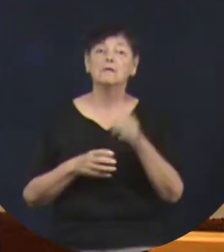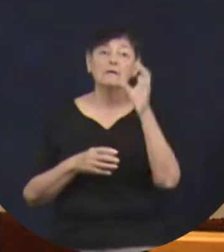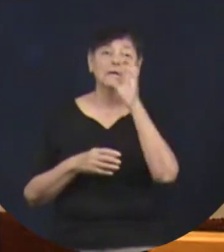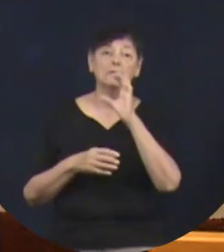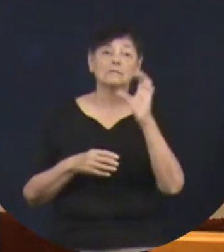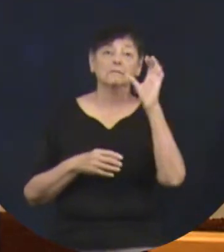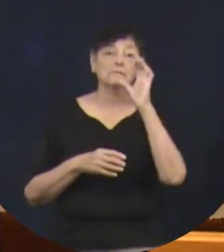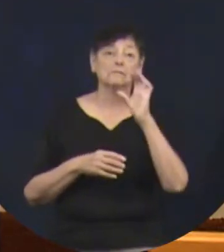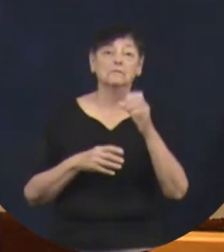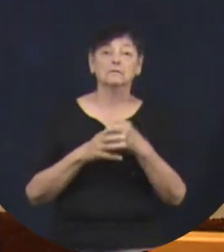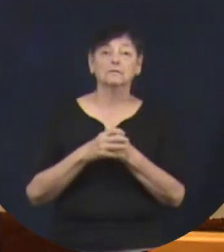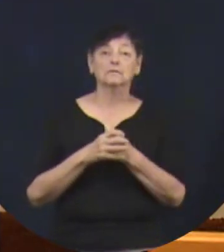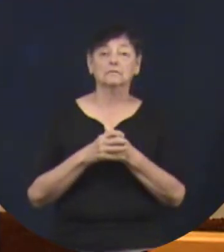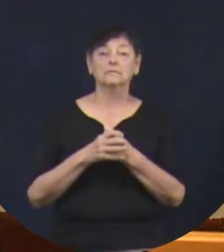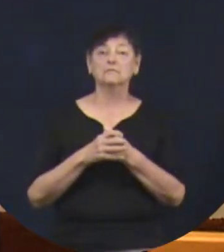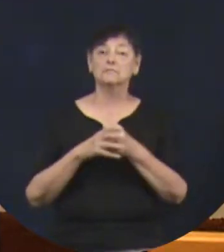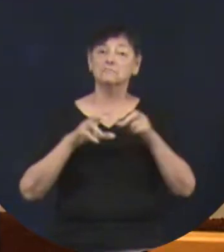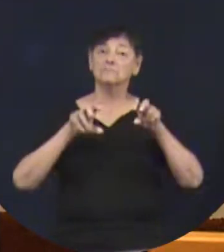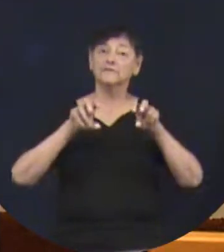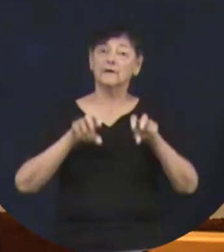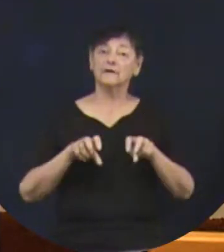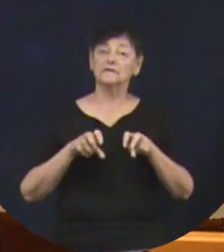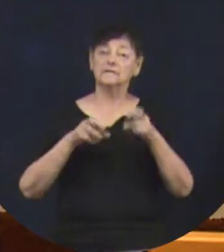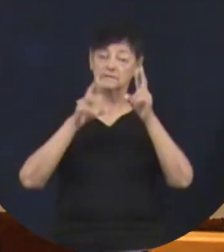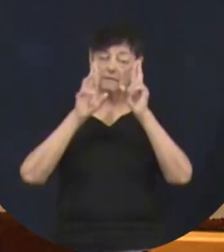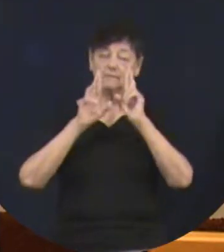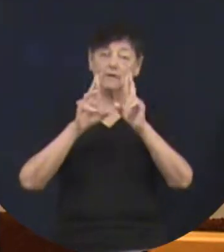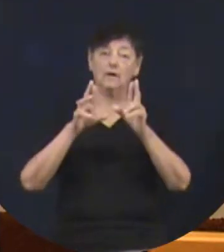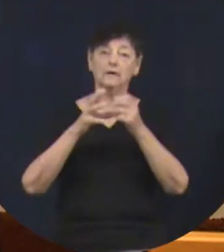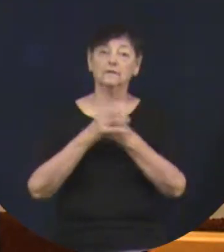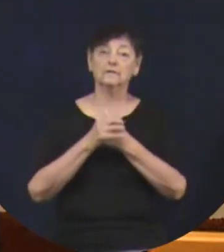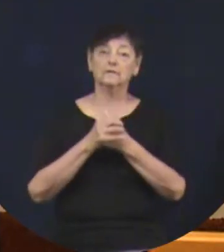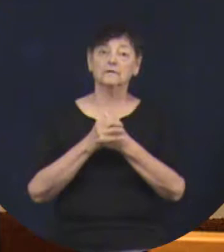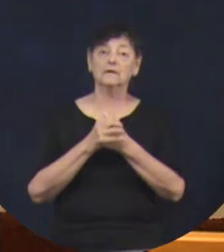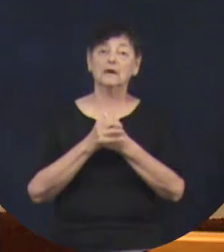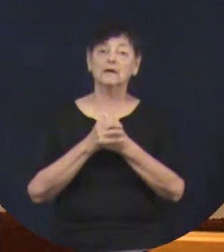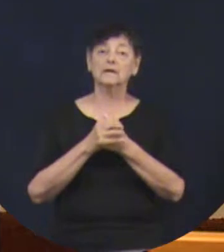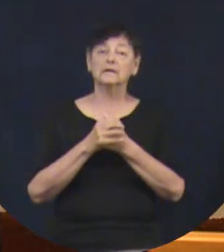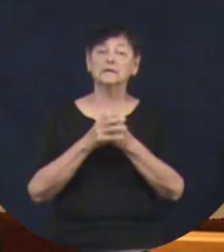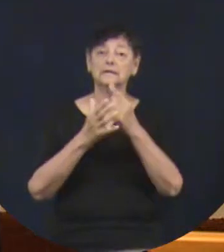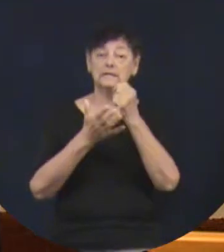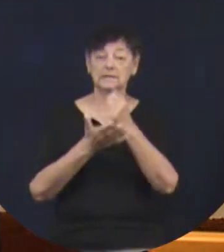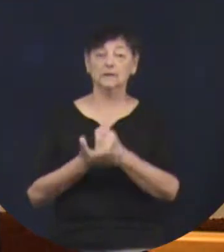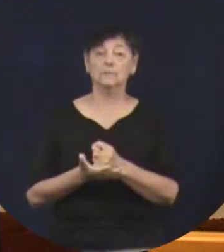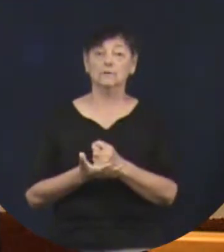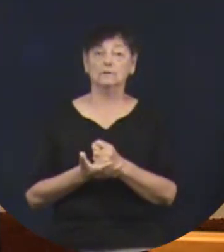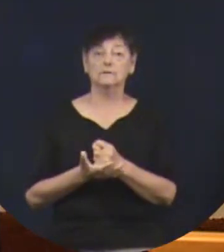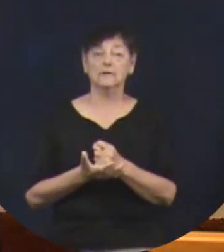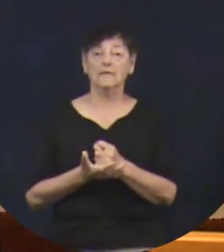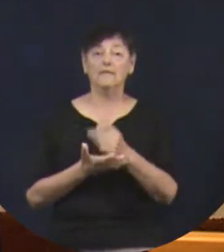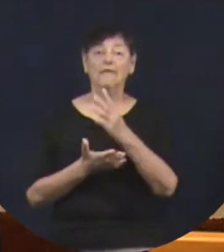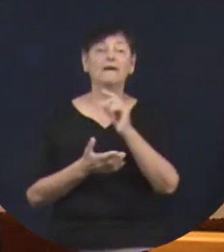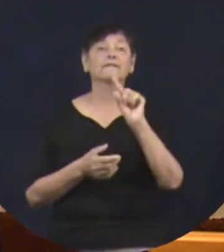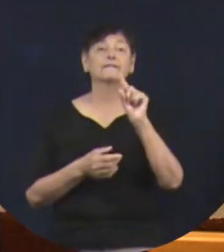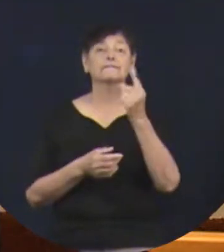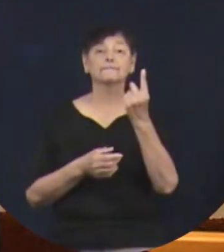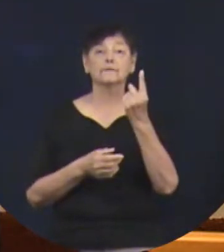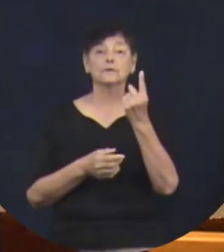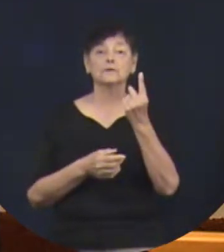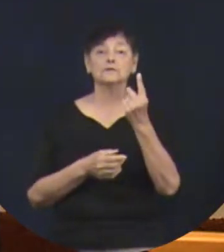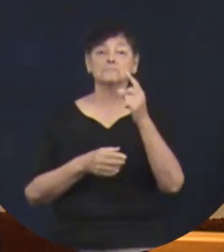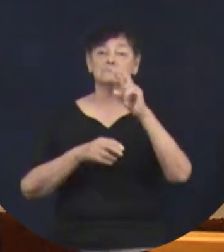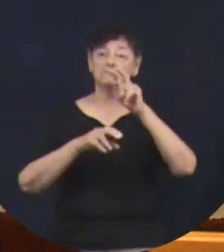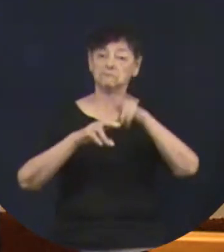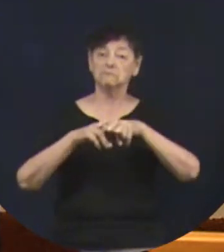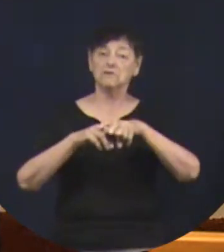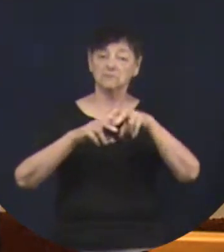Buscan los asientos de honor en las sinagogas y los primeros